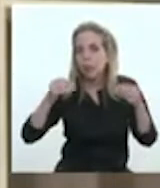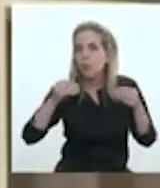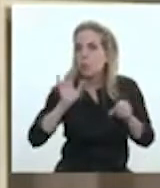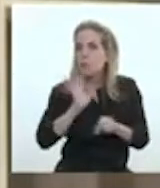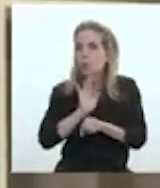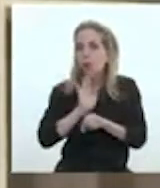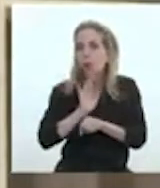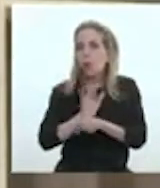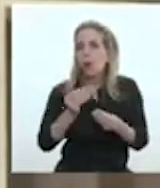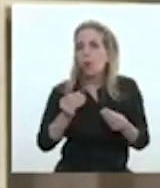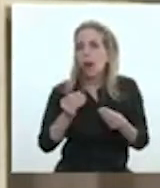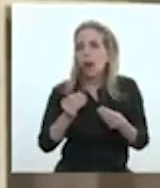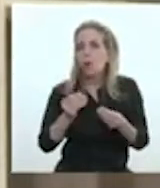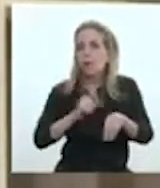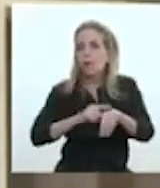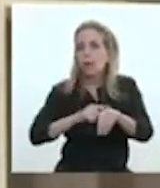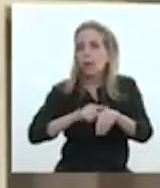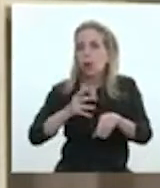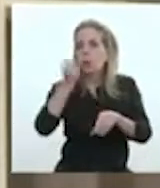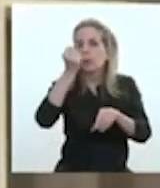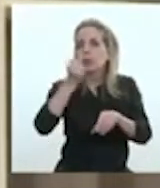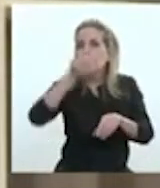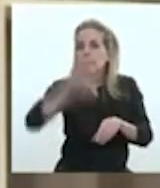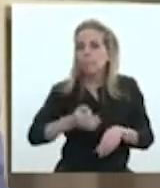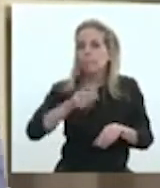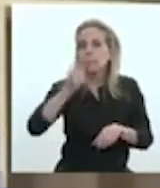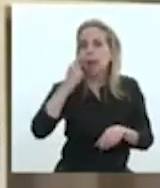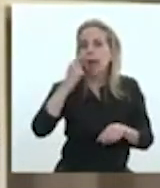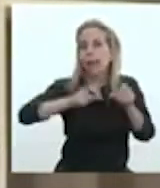oportunidad para todos los misioneros